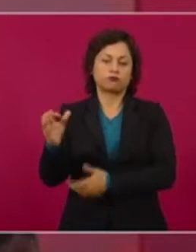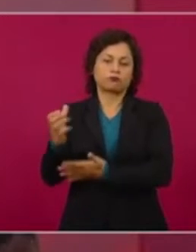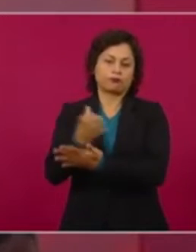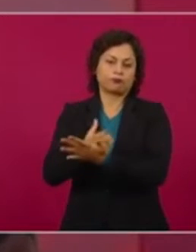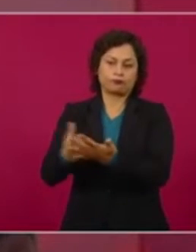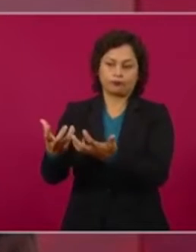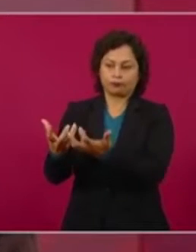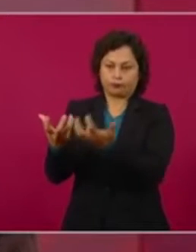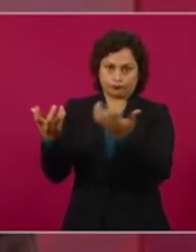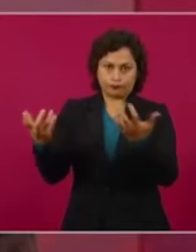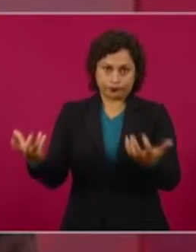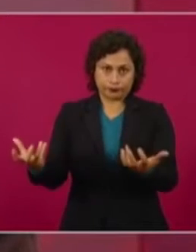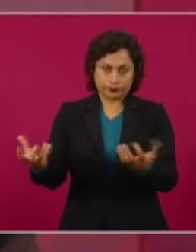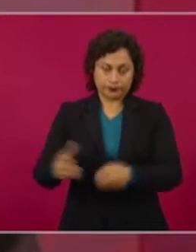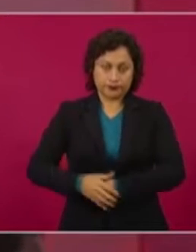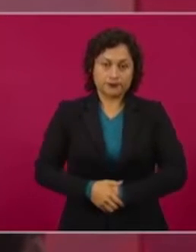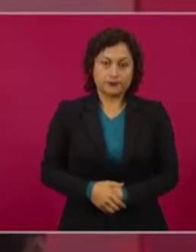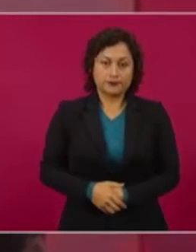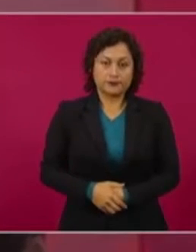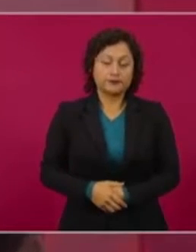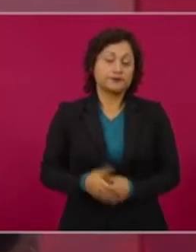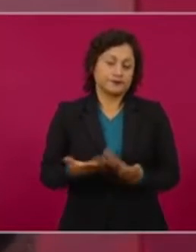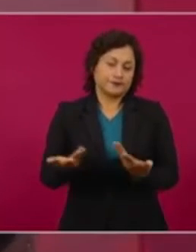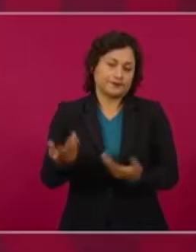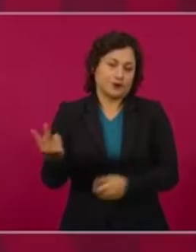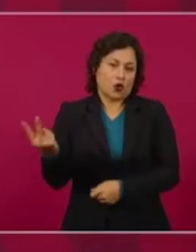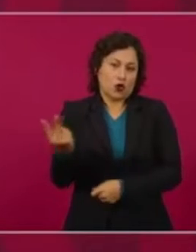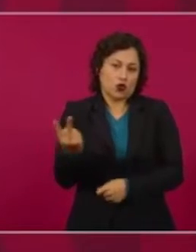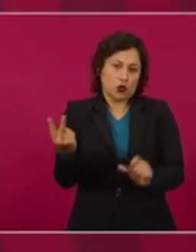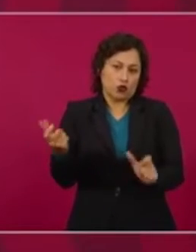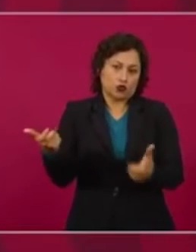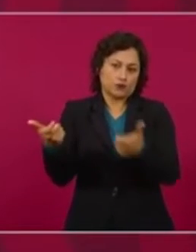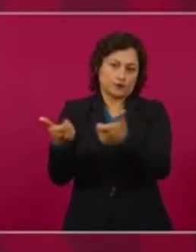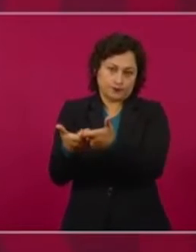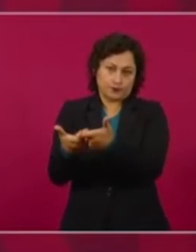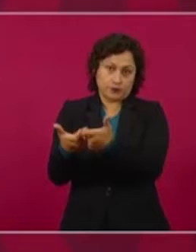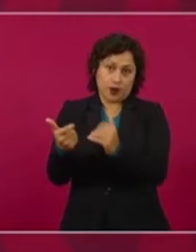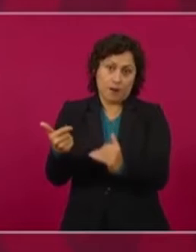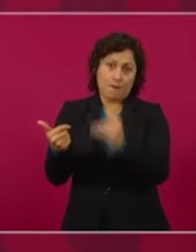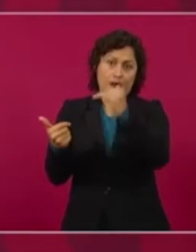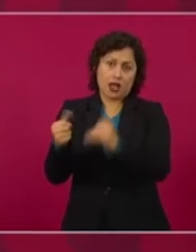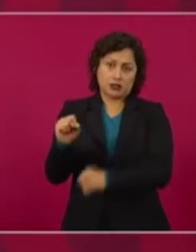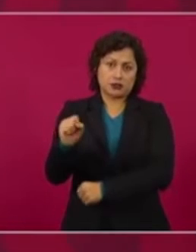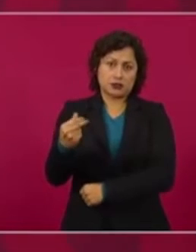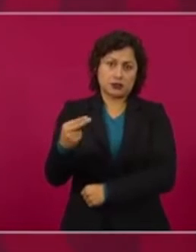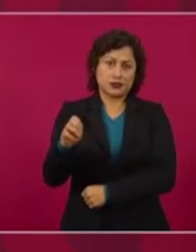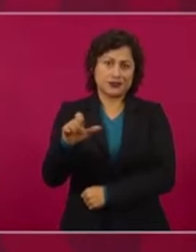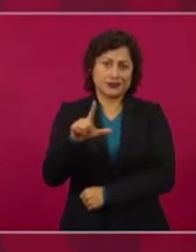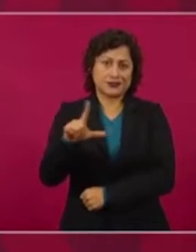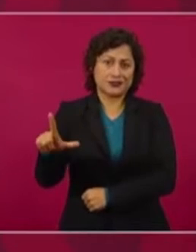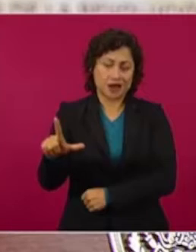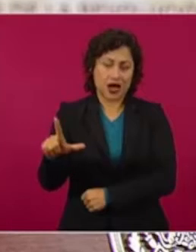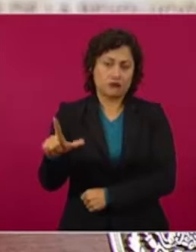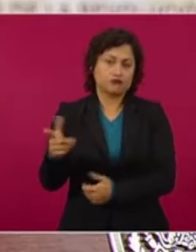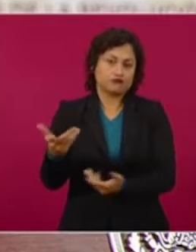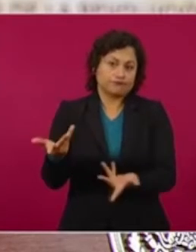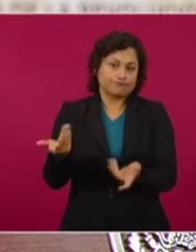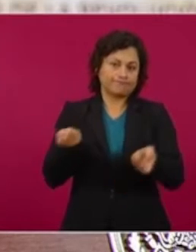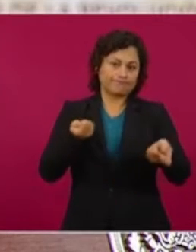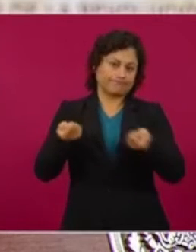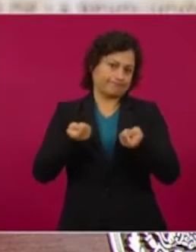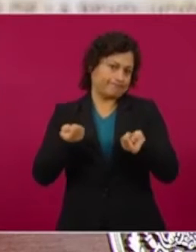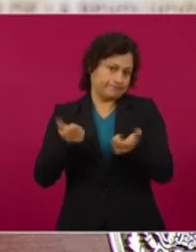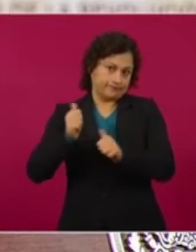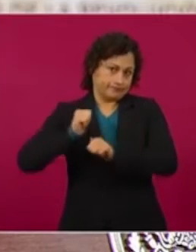Entonces, como era socio mayoritario Shell, eran los que manejaban